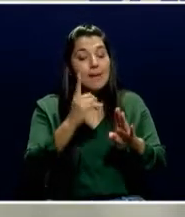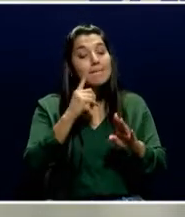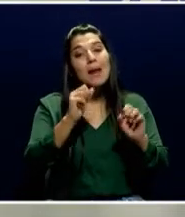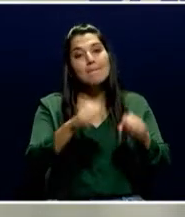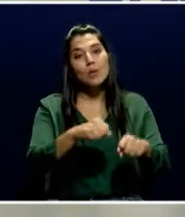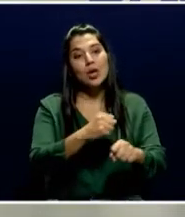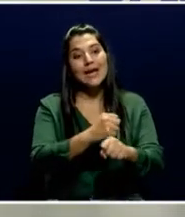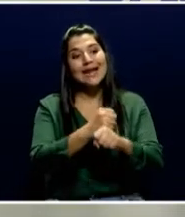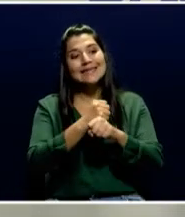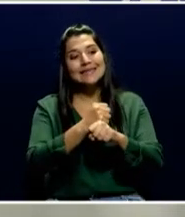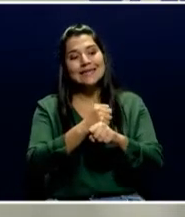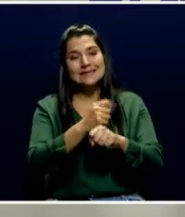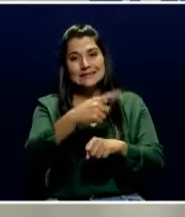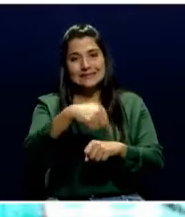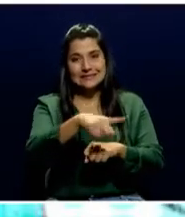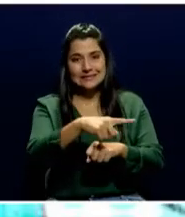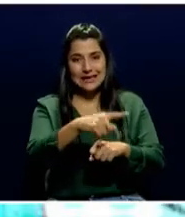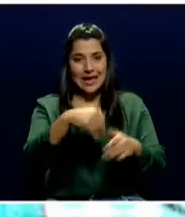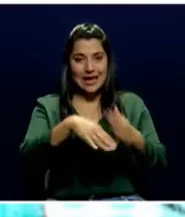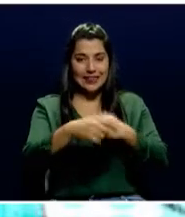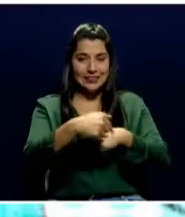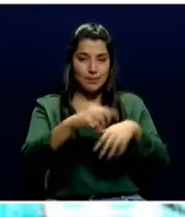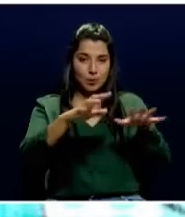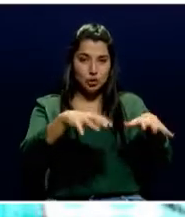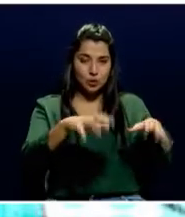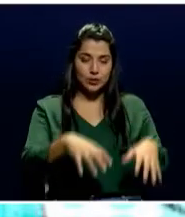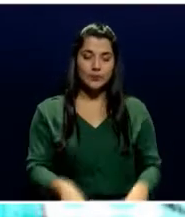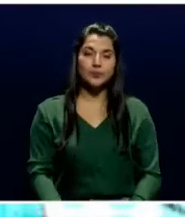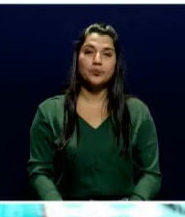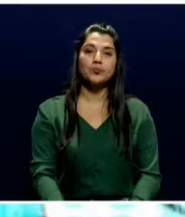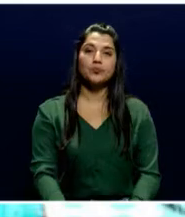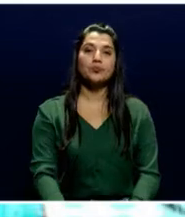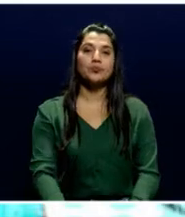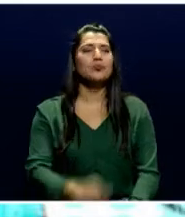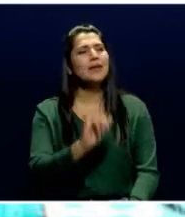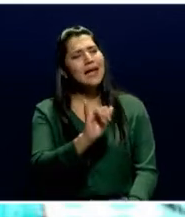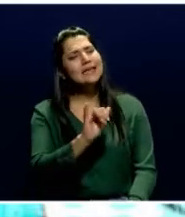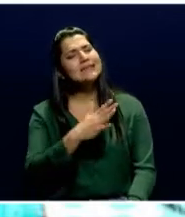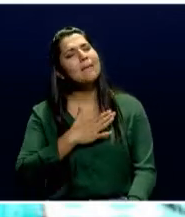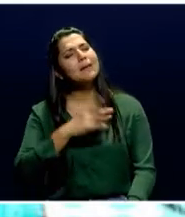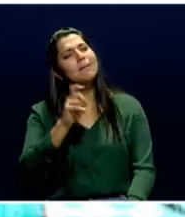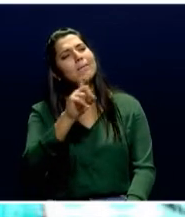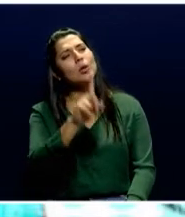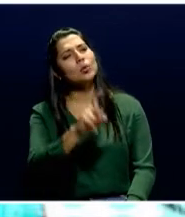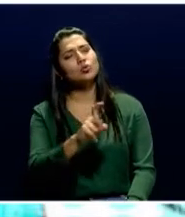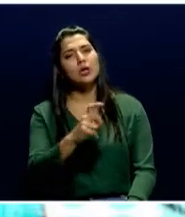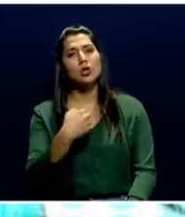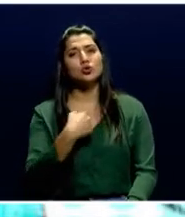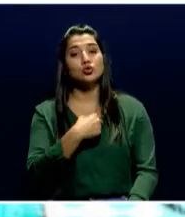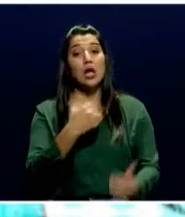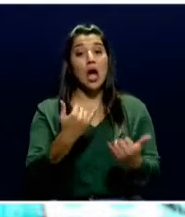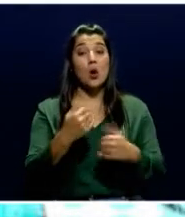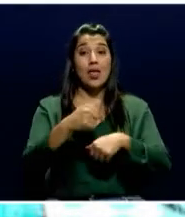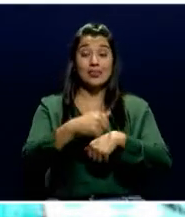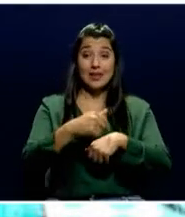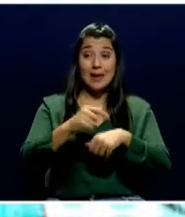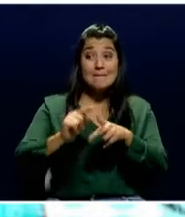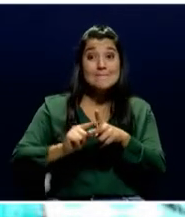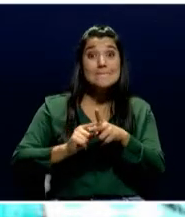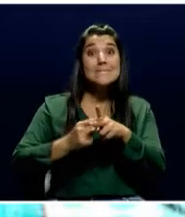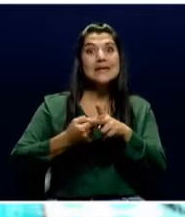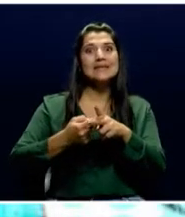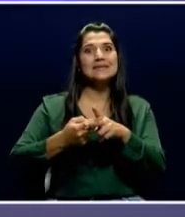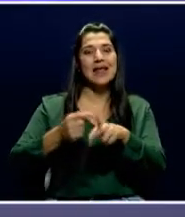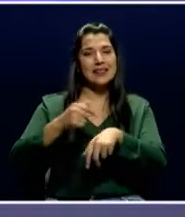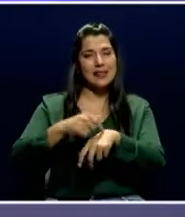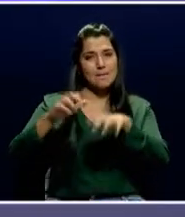la población durante el periodo lluvioso. Justamente esa es mi siguiente pregunta. Estamos entrando en época lluviosa en el